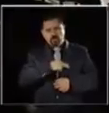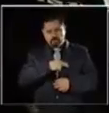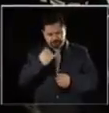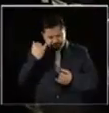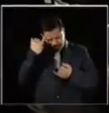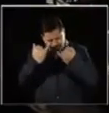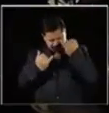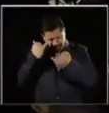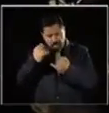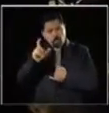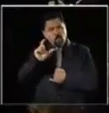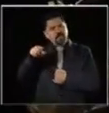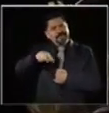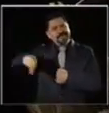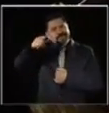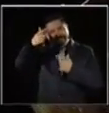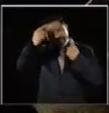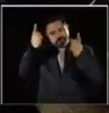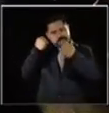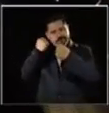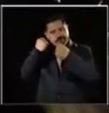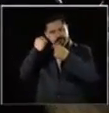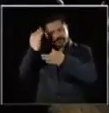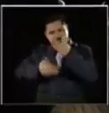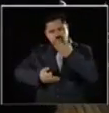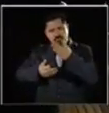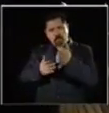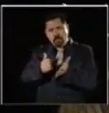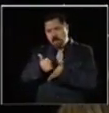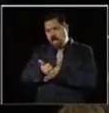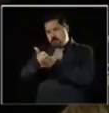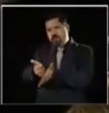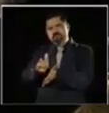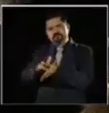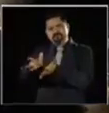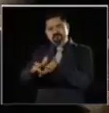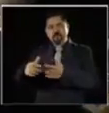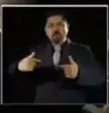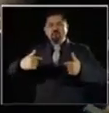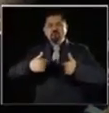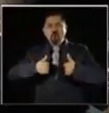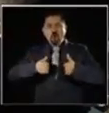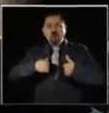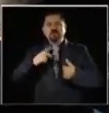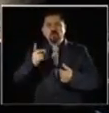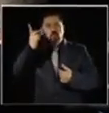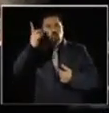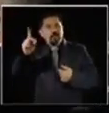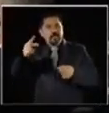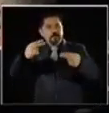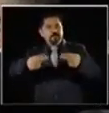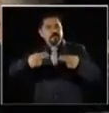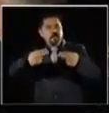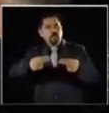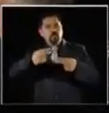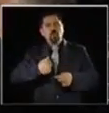el momento de terminar yo soy un empresario soy una emprendedora y yo voy a buscar que todos aquellos jóvenes